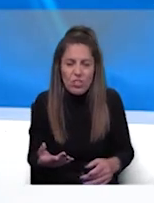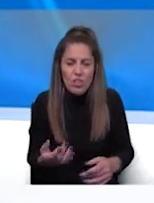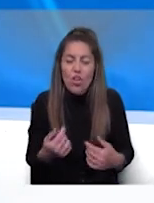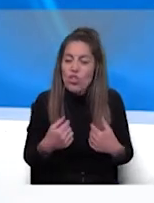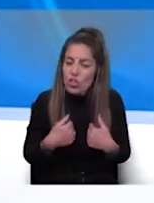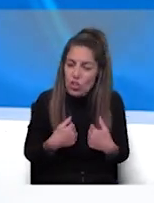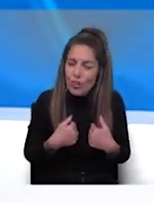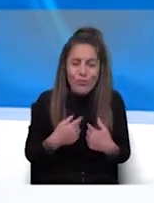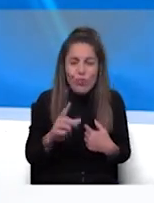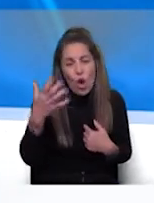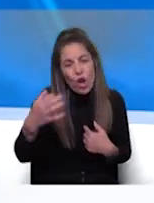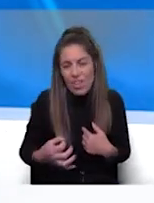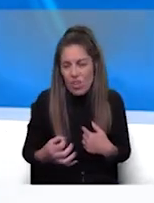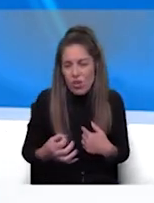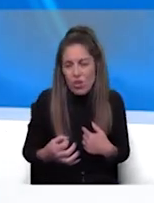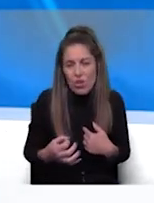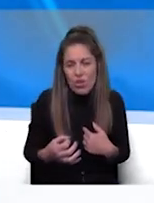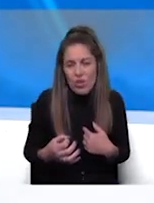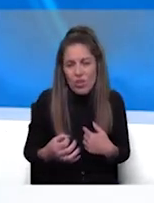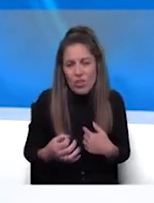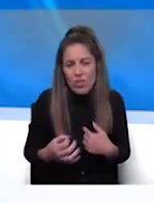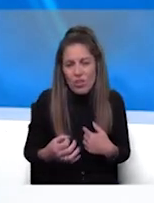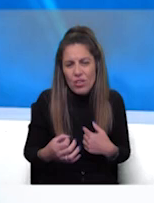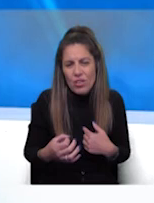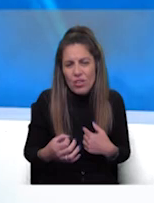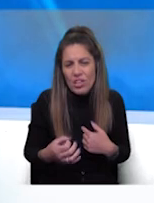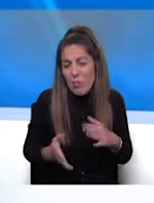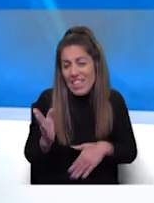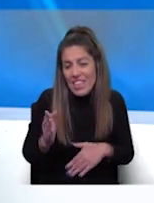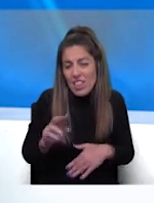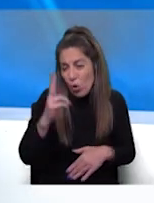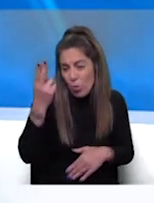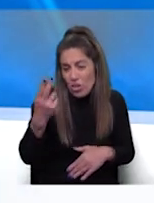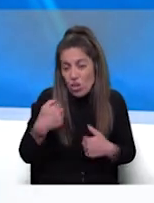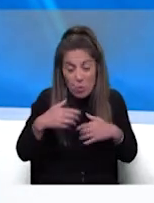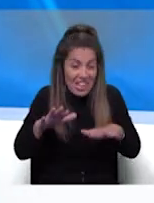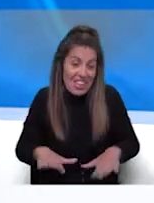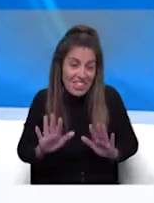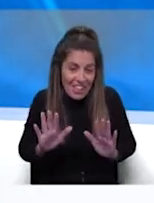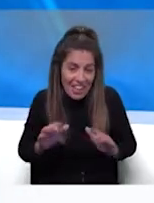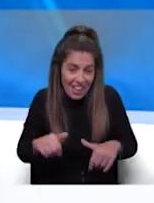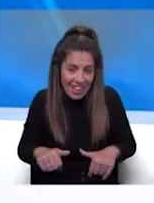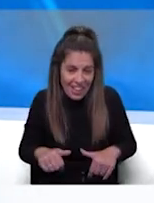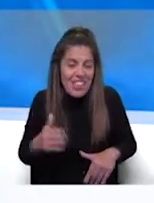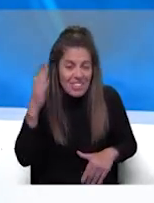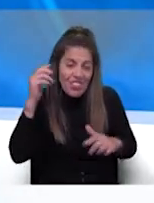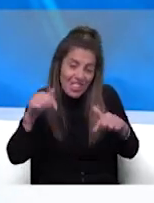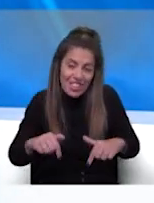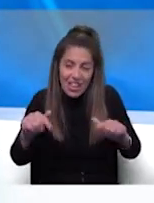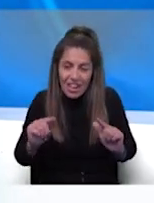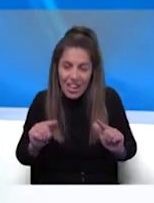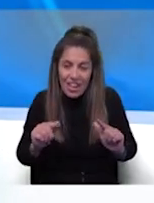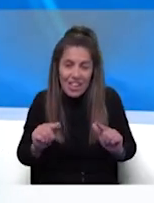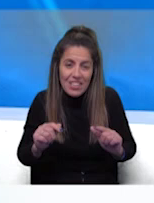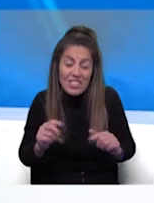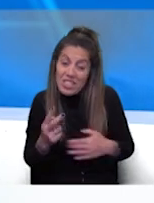yo no creo que huiría de Uruguay. Te quedarías, te llevarías bien con el Uruguay. Sabría que acá, si me